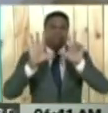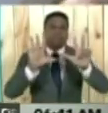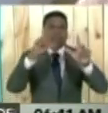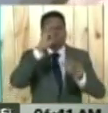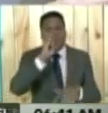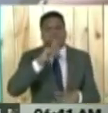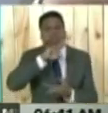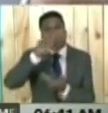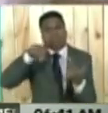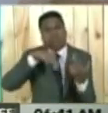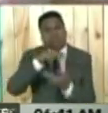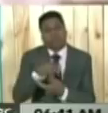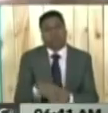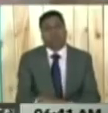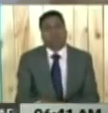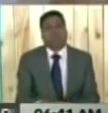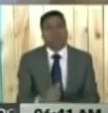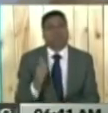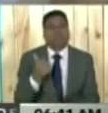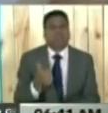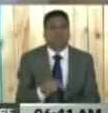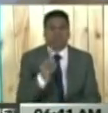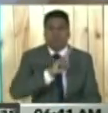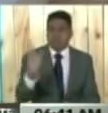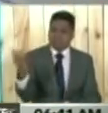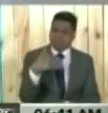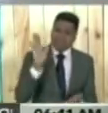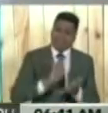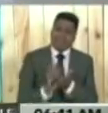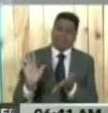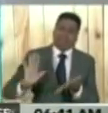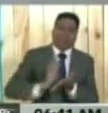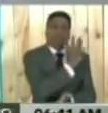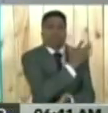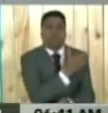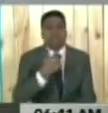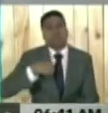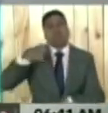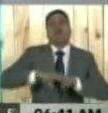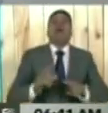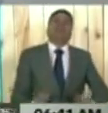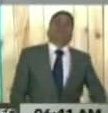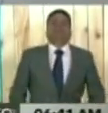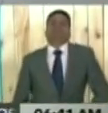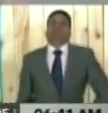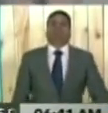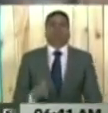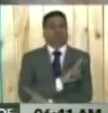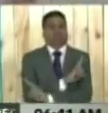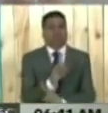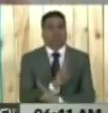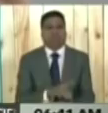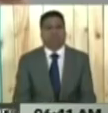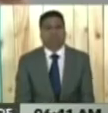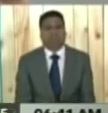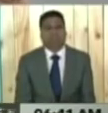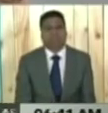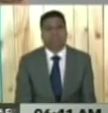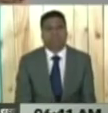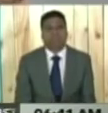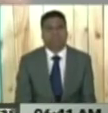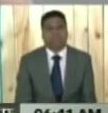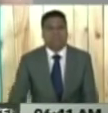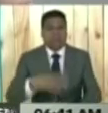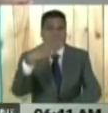revolución. Entonces ellos no van a venir a decirnos, quítate tú para ponerme yo. Ellos hablan de derechos también, pero la parte del